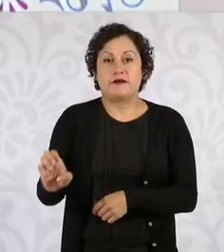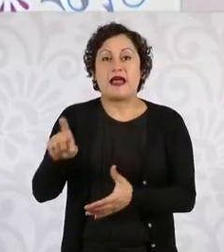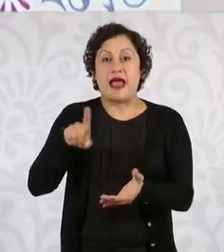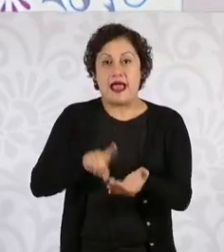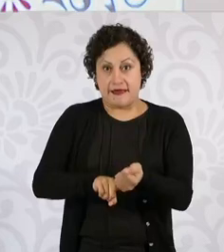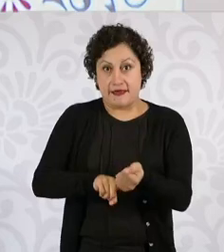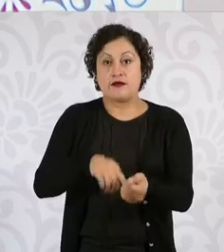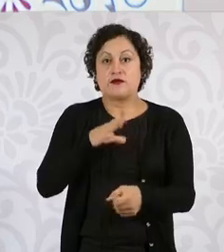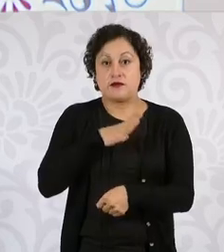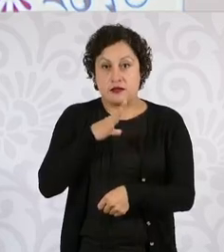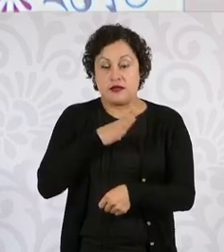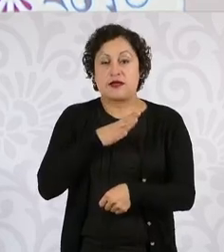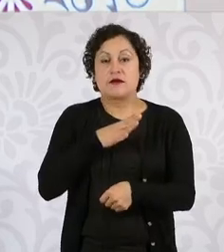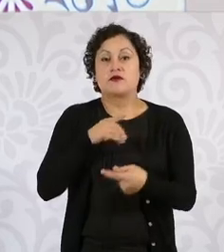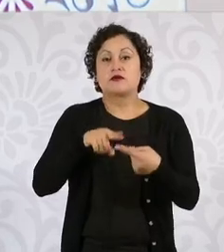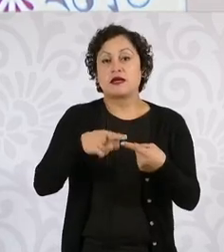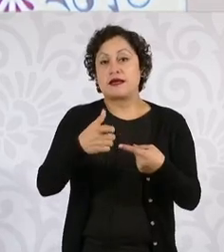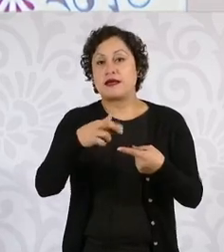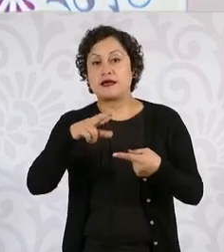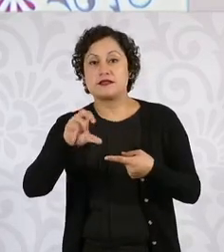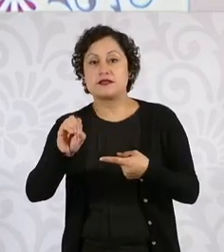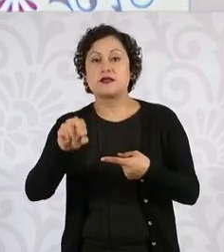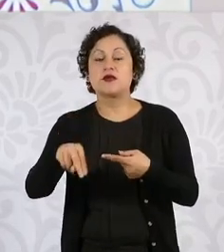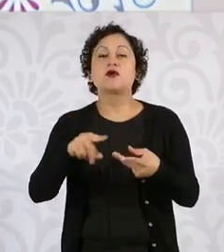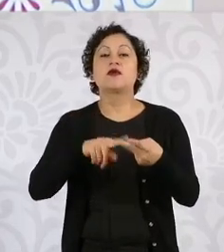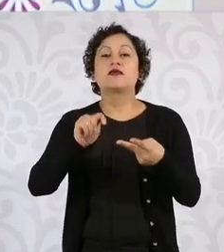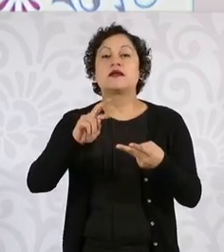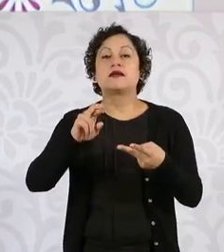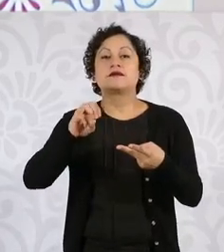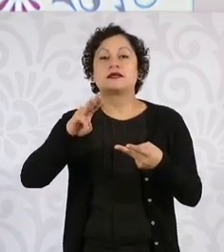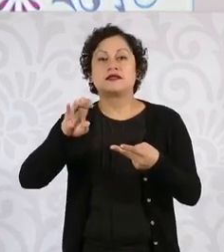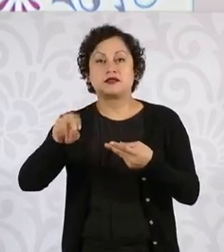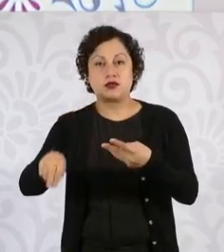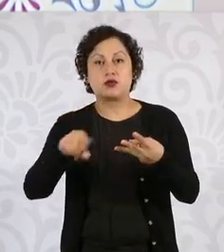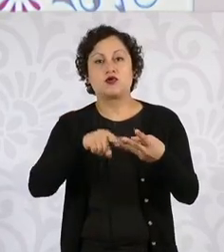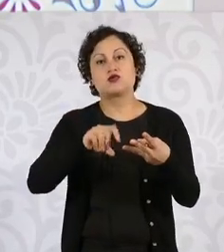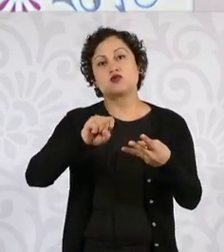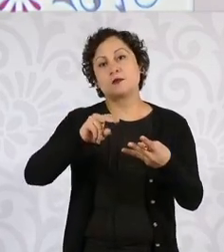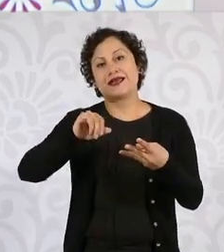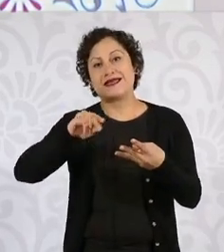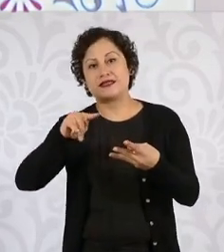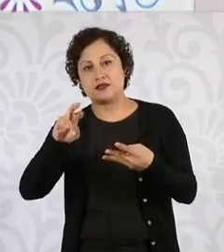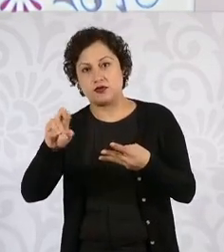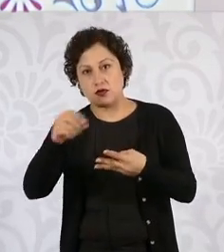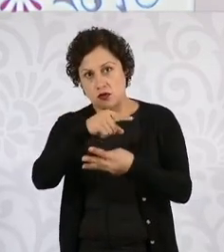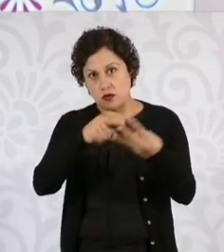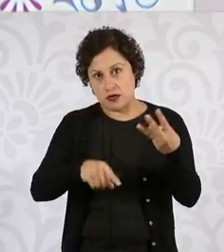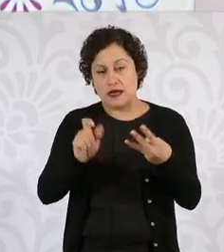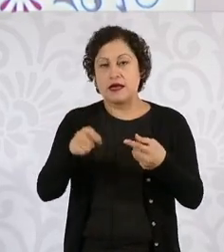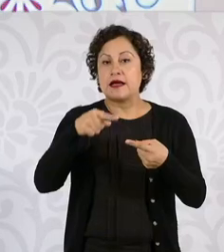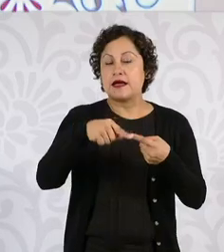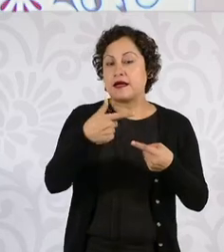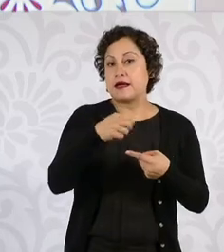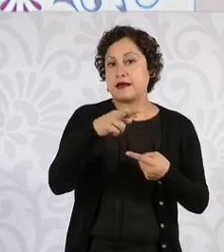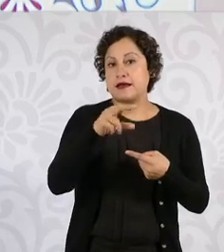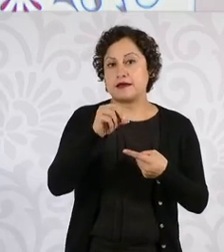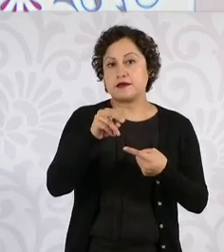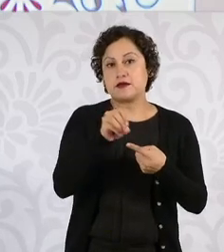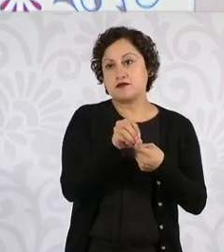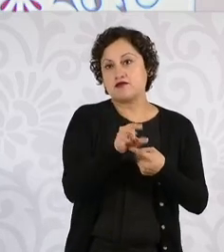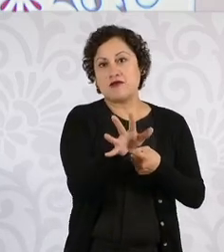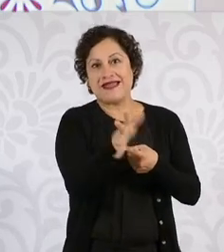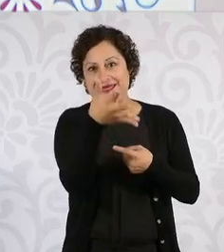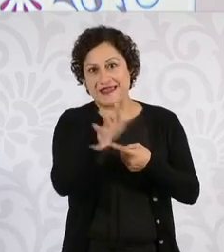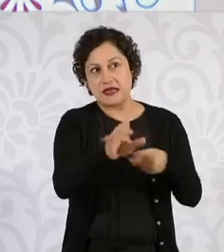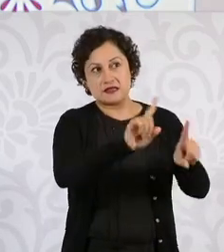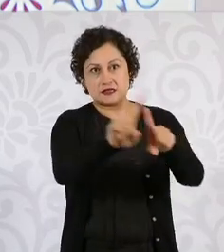dividido en generación, transmisión, distribución y suministro básico. El área de generación se dividió en 10